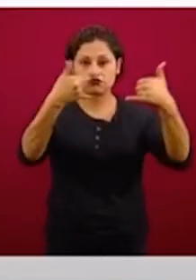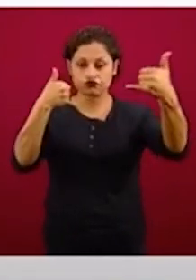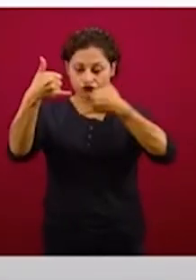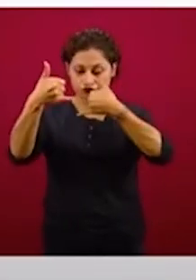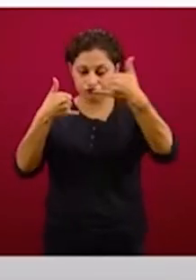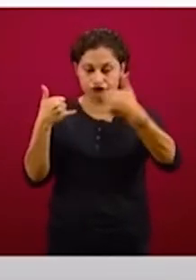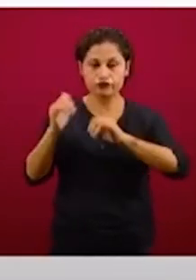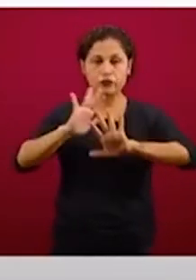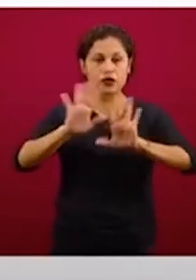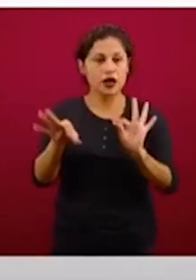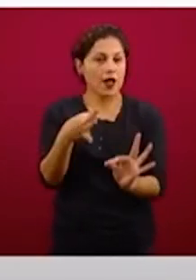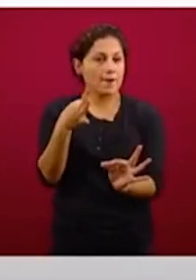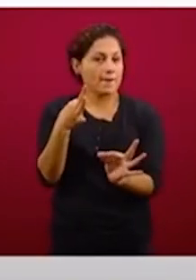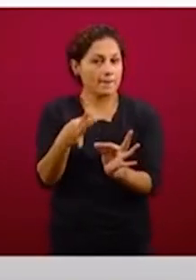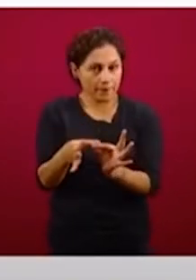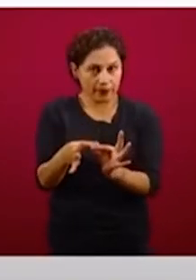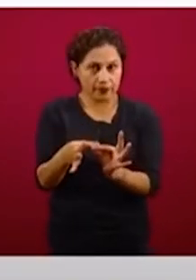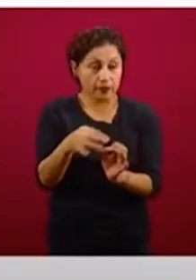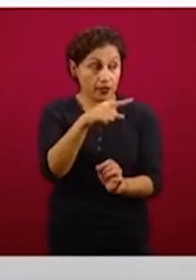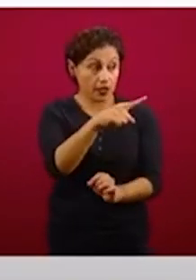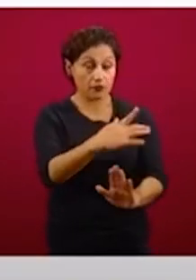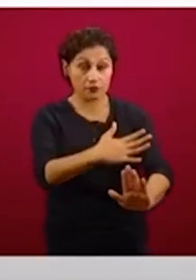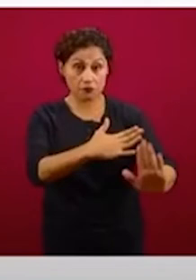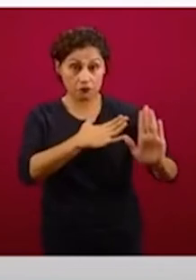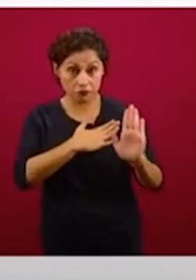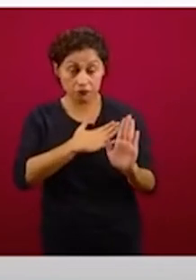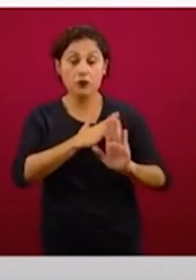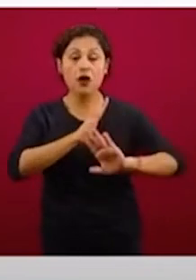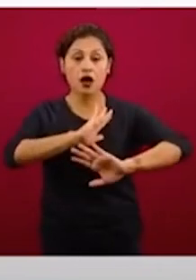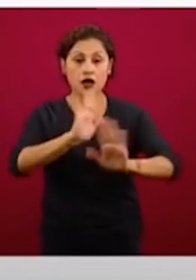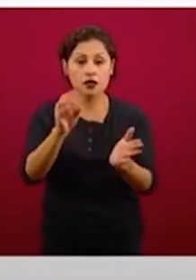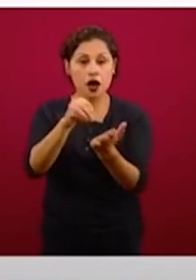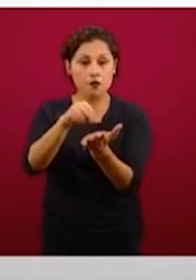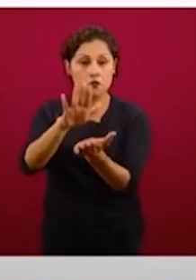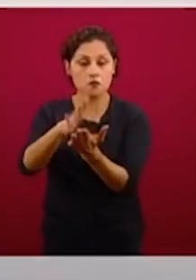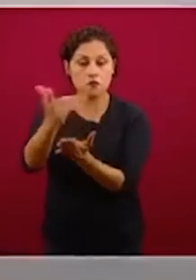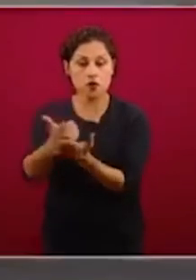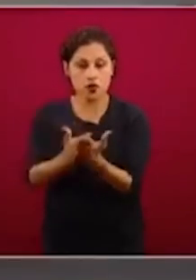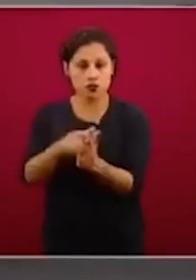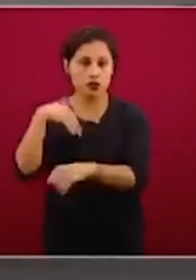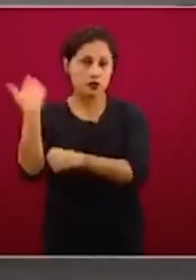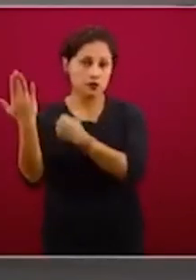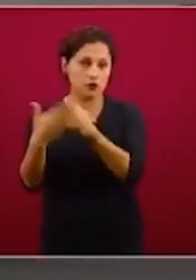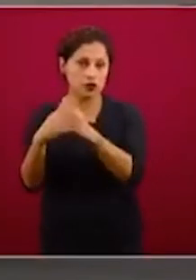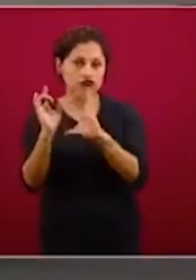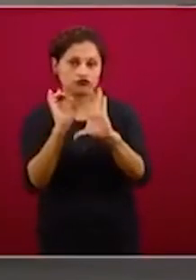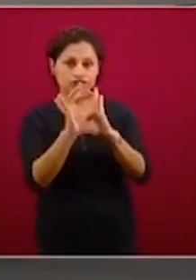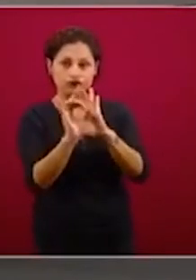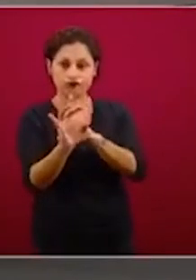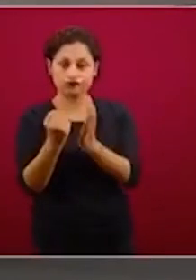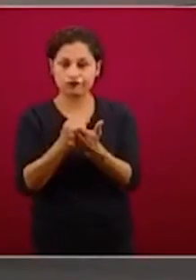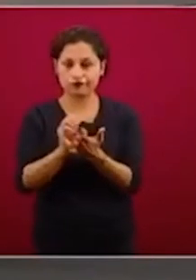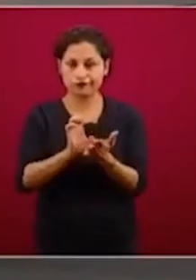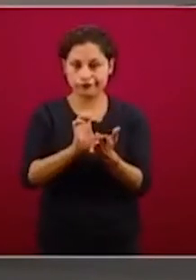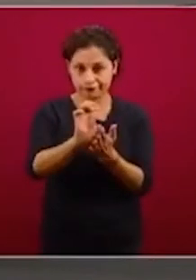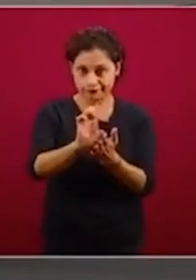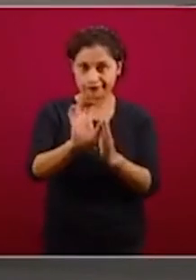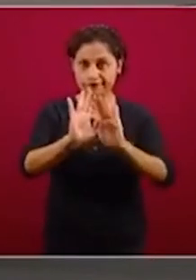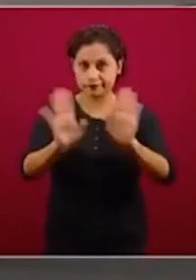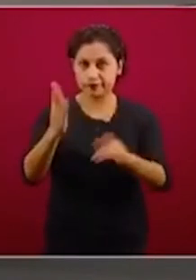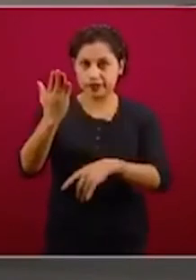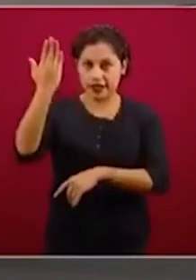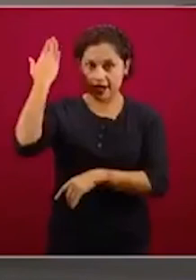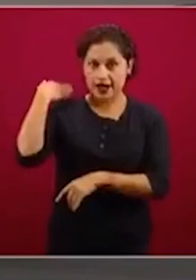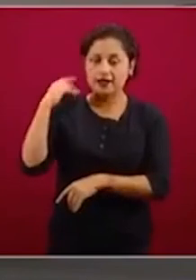quienes con solamente darnos su palabra se les van a empezar a hacer los depósitos como lo hemos mencionado los primeros son los 27 mil